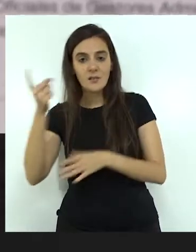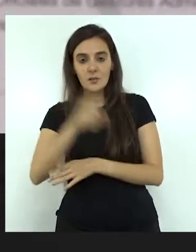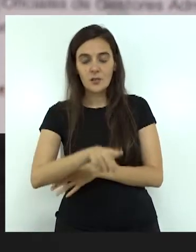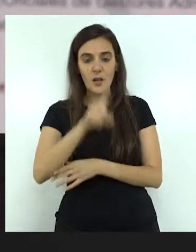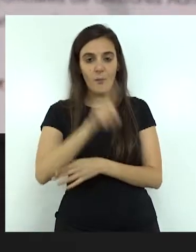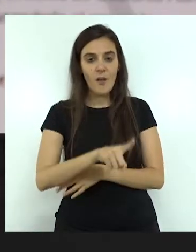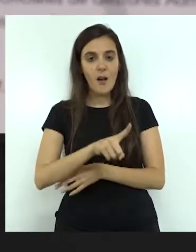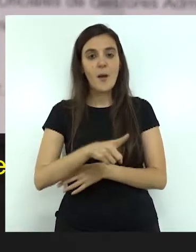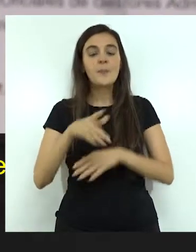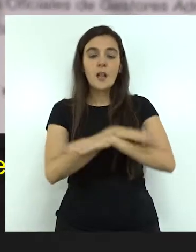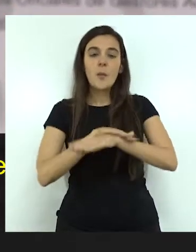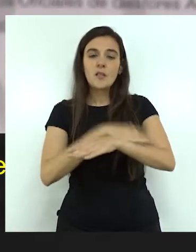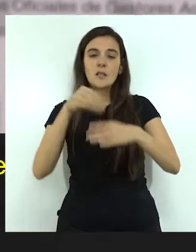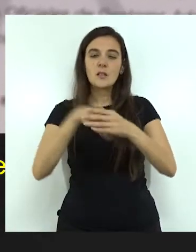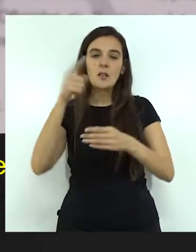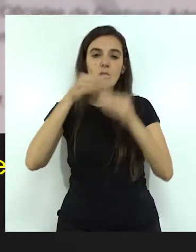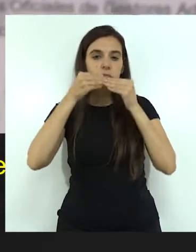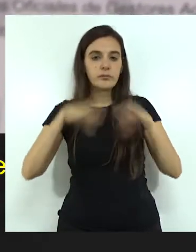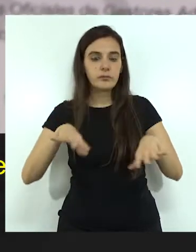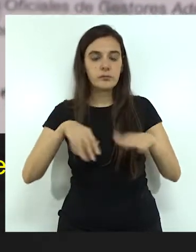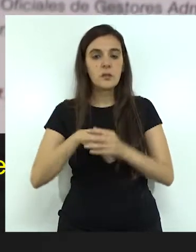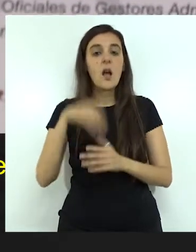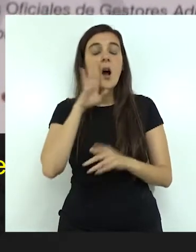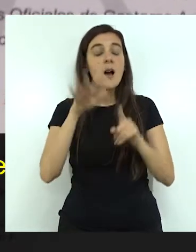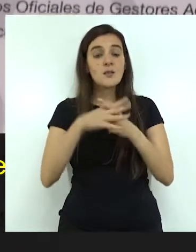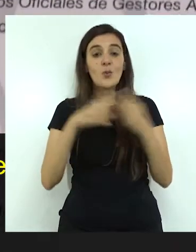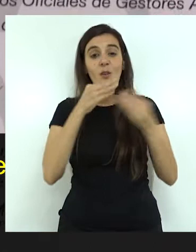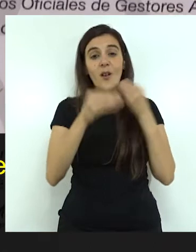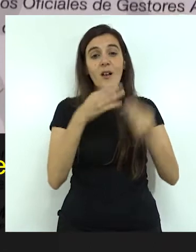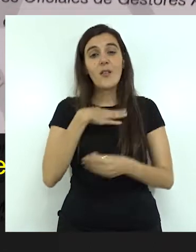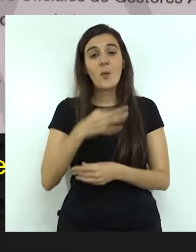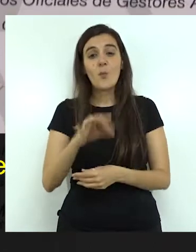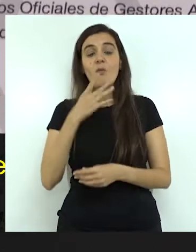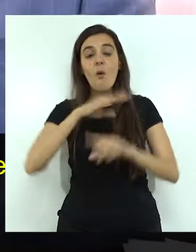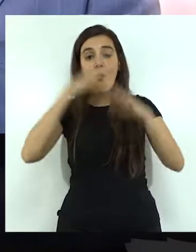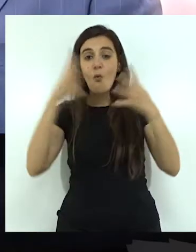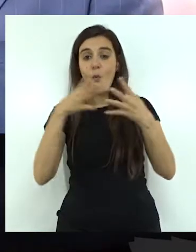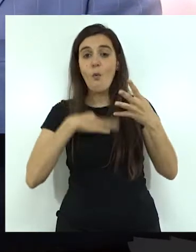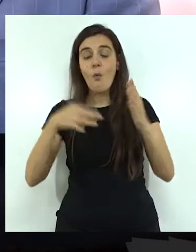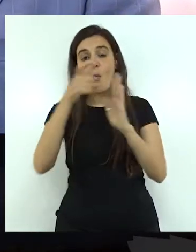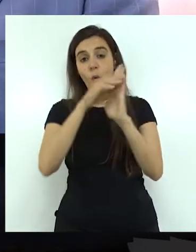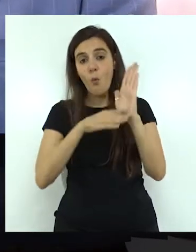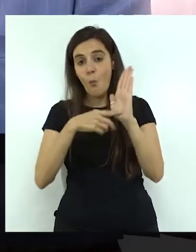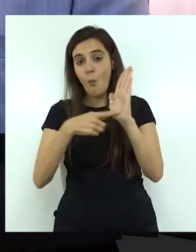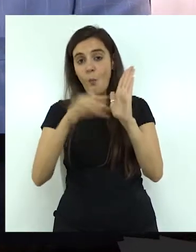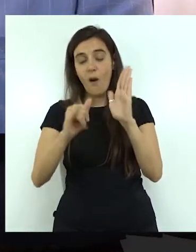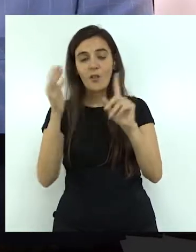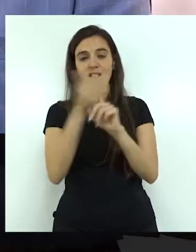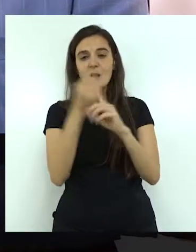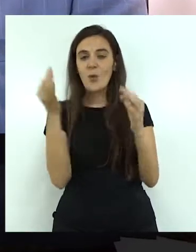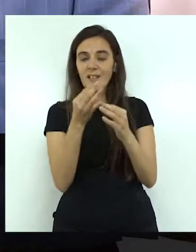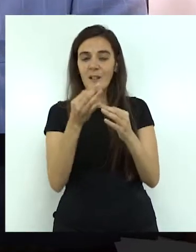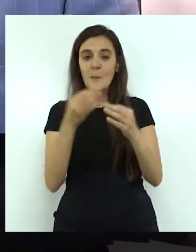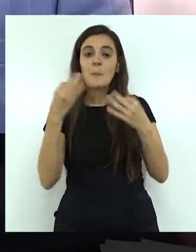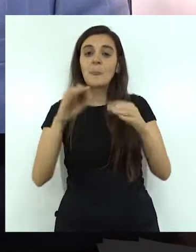de esa historia y eso nos permite hacer estos trámites todo vía online con unos programas que tenemos con eso conseguimos que el trámite de nacionalidad